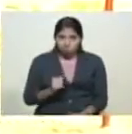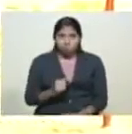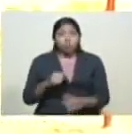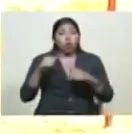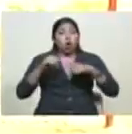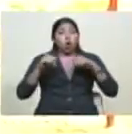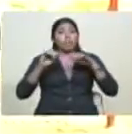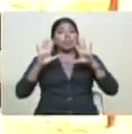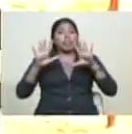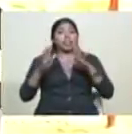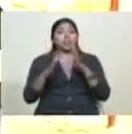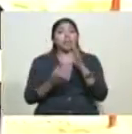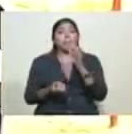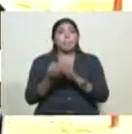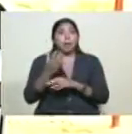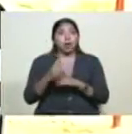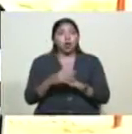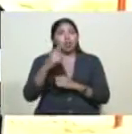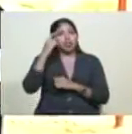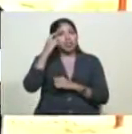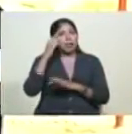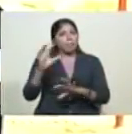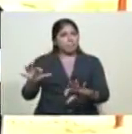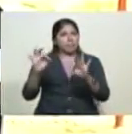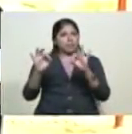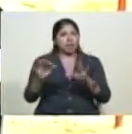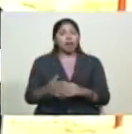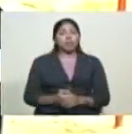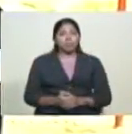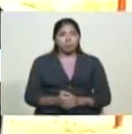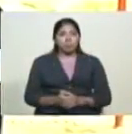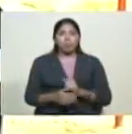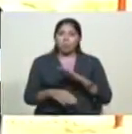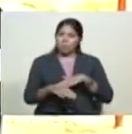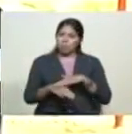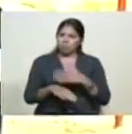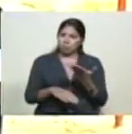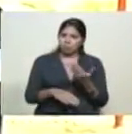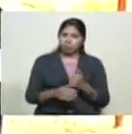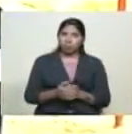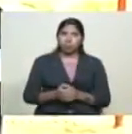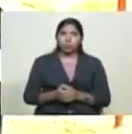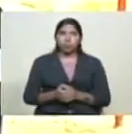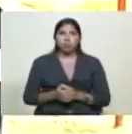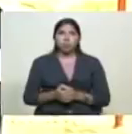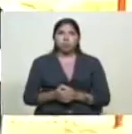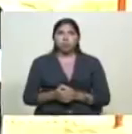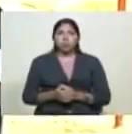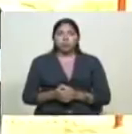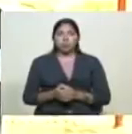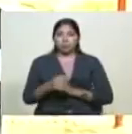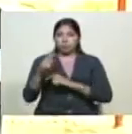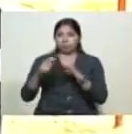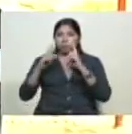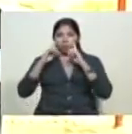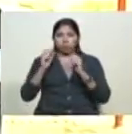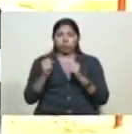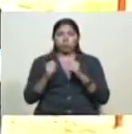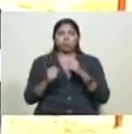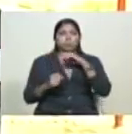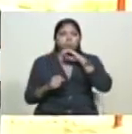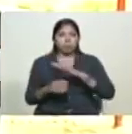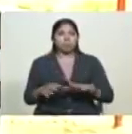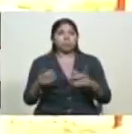de hoy, 10 de mayo, además está siendo un día histórico. Para aquellos que llevan la historia económica de Venezuela,